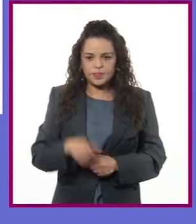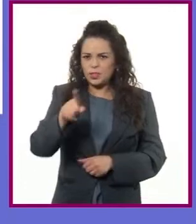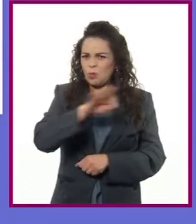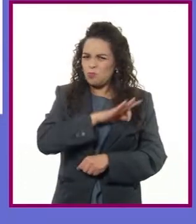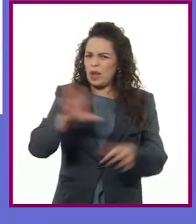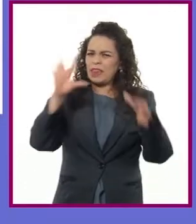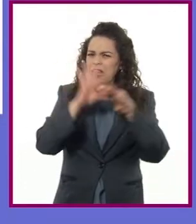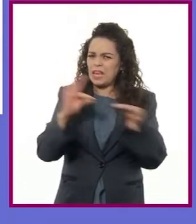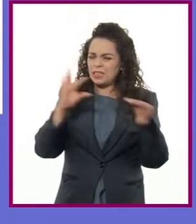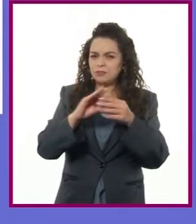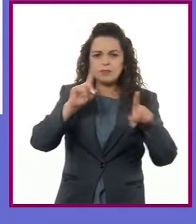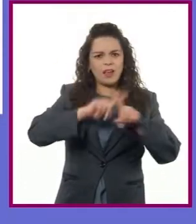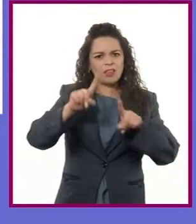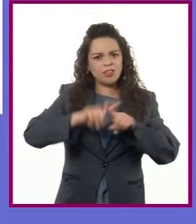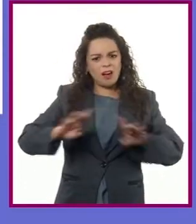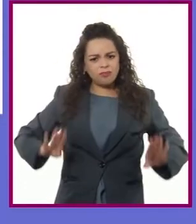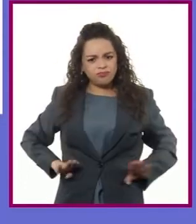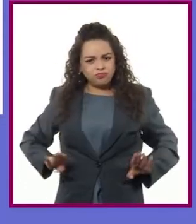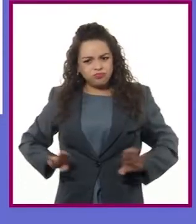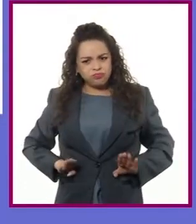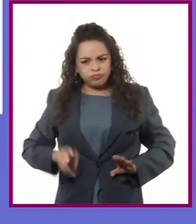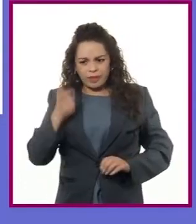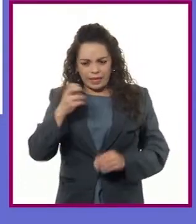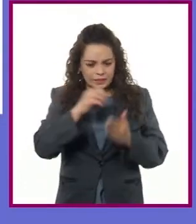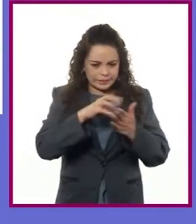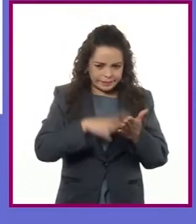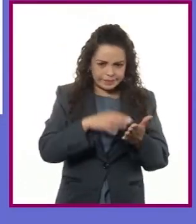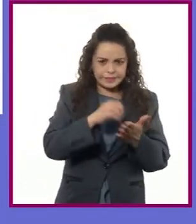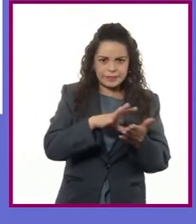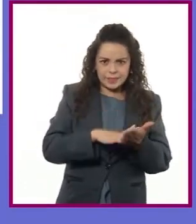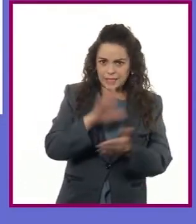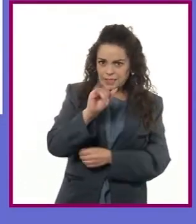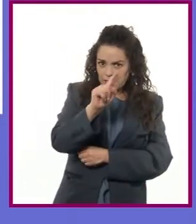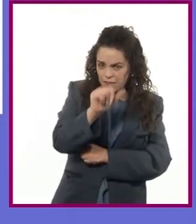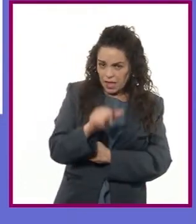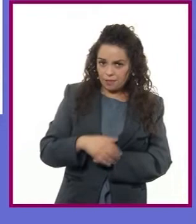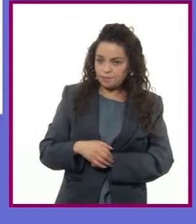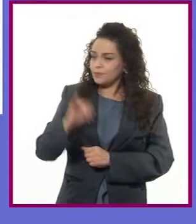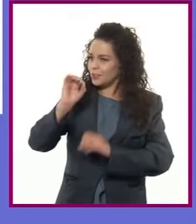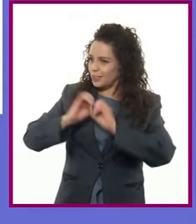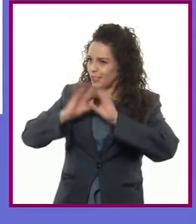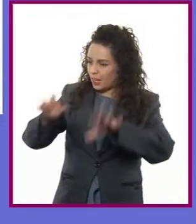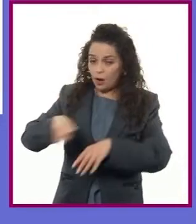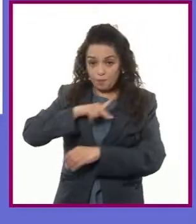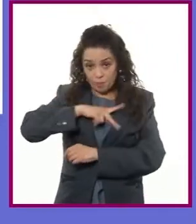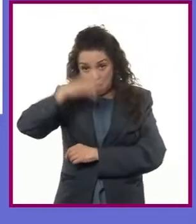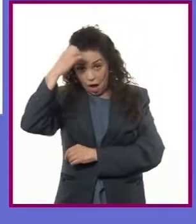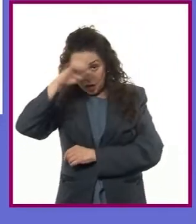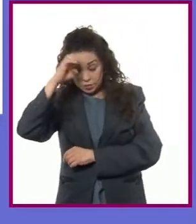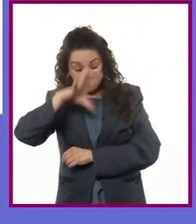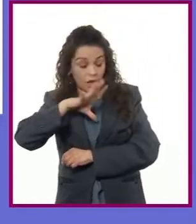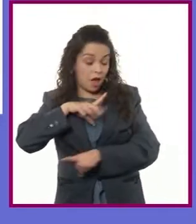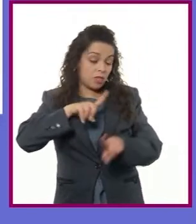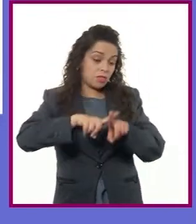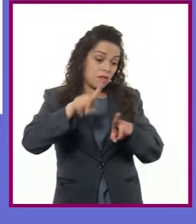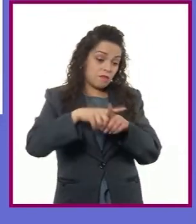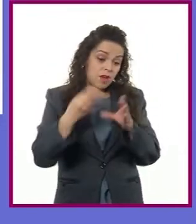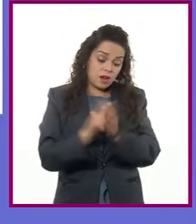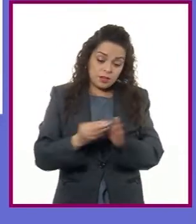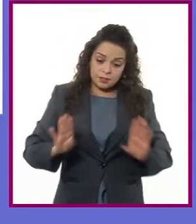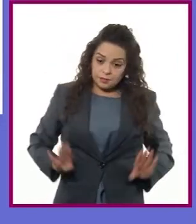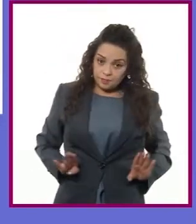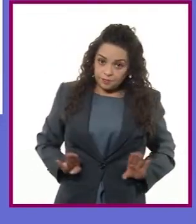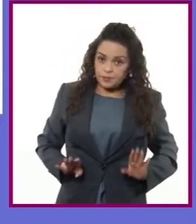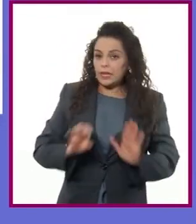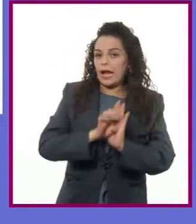explicarnos los tipos de cita que hay? Claro. Desde mi experiencia, puedo decir que hay diferentes tipos de cita.